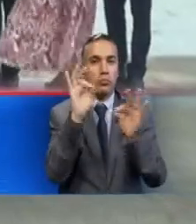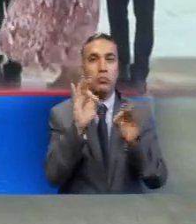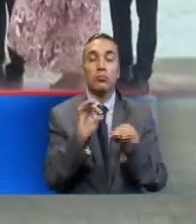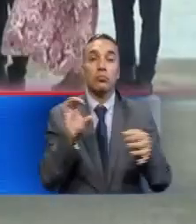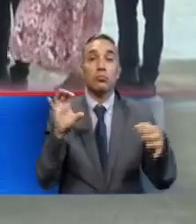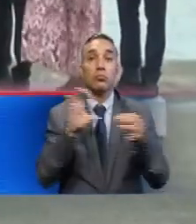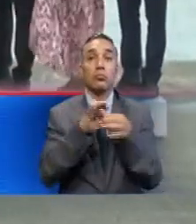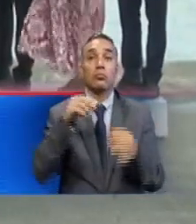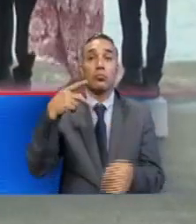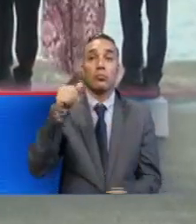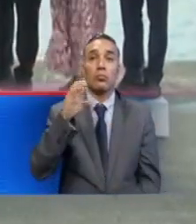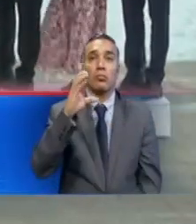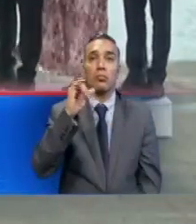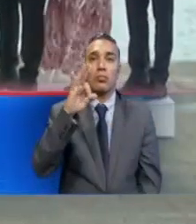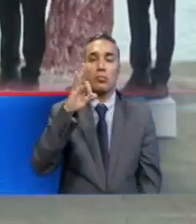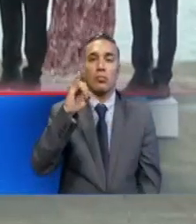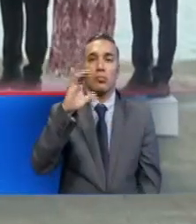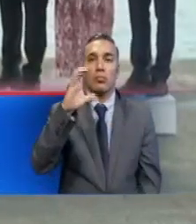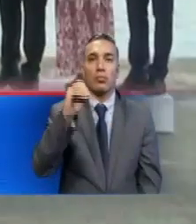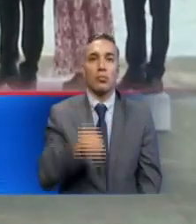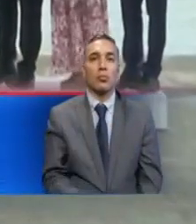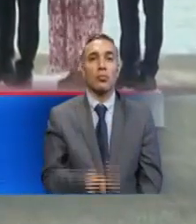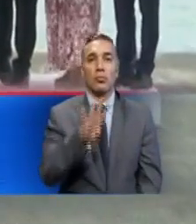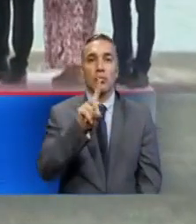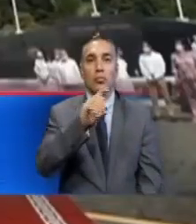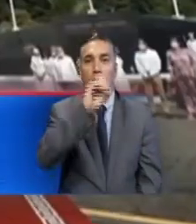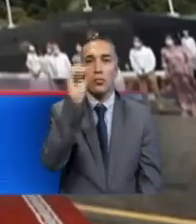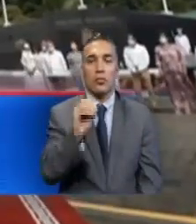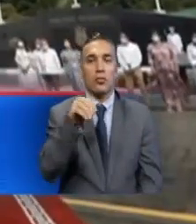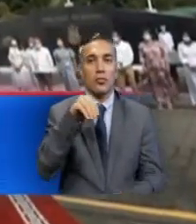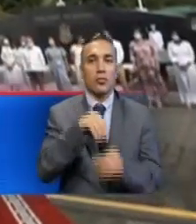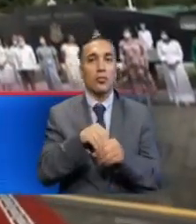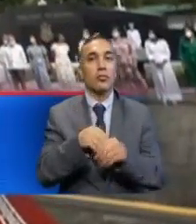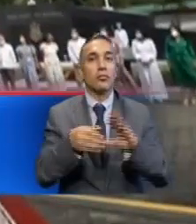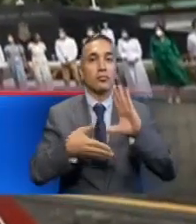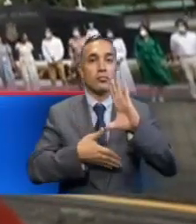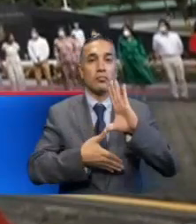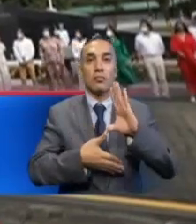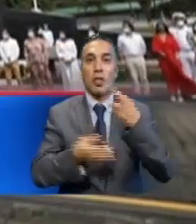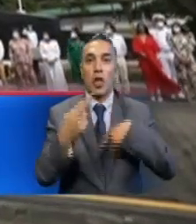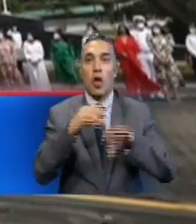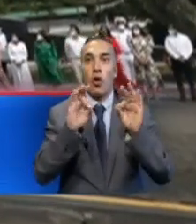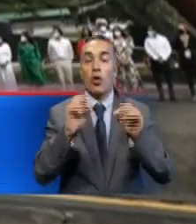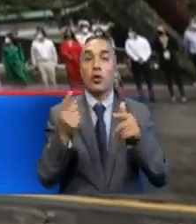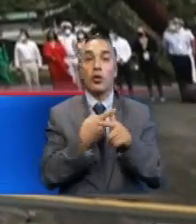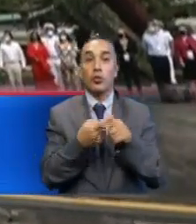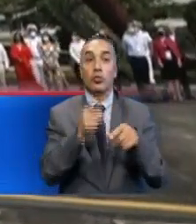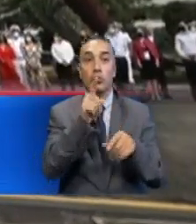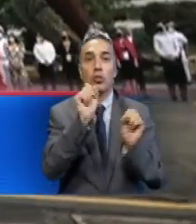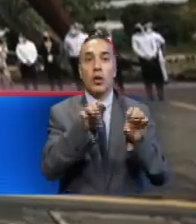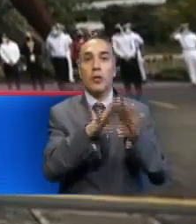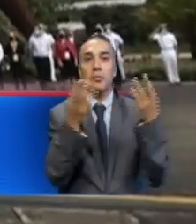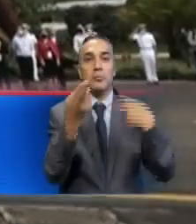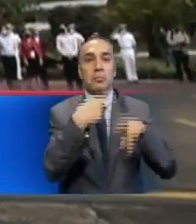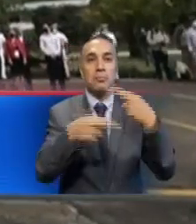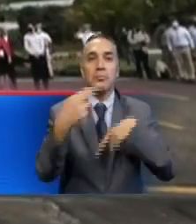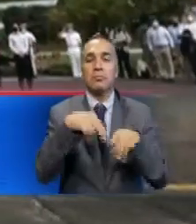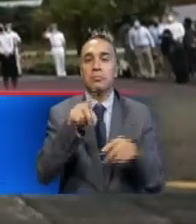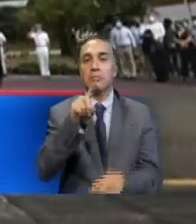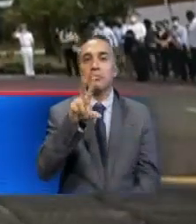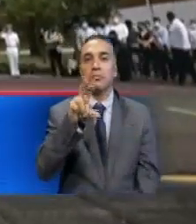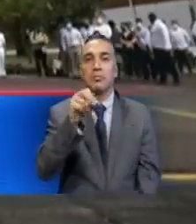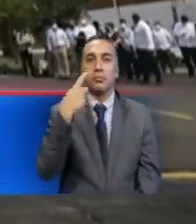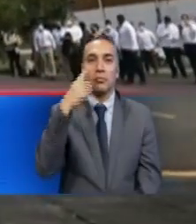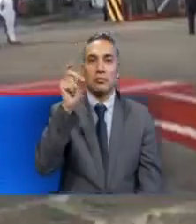Pacífico representa el 41% del Producto Interno Bruto de América Latina y un potencial mercado abierto a 230 millones